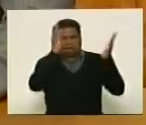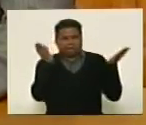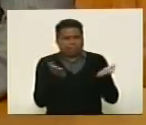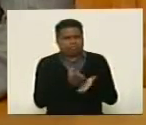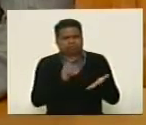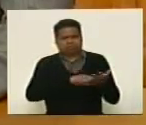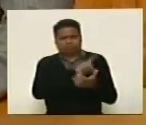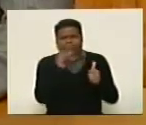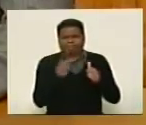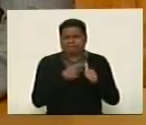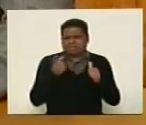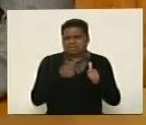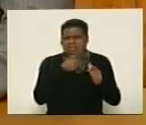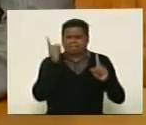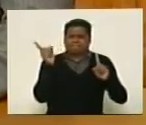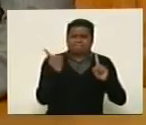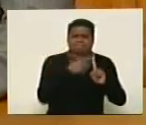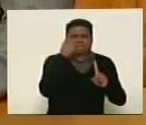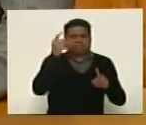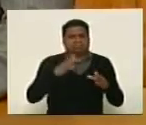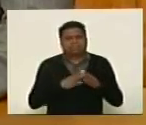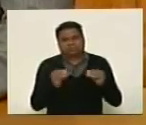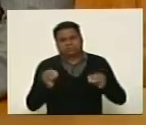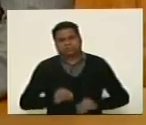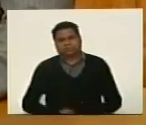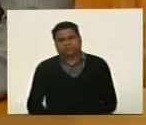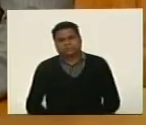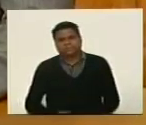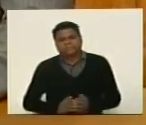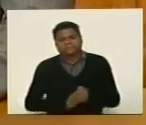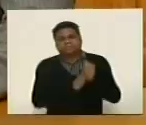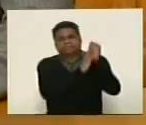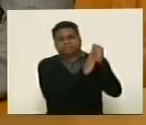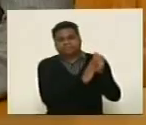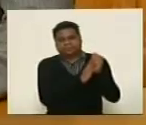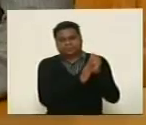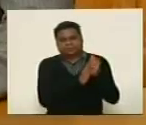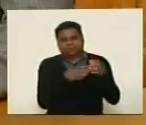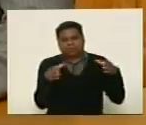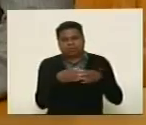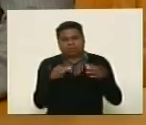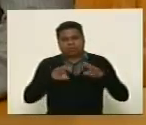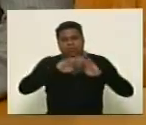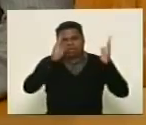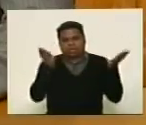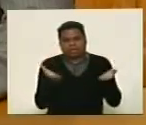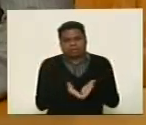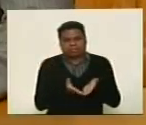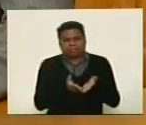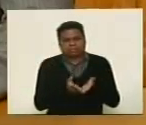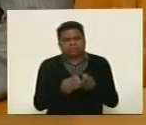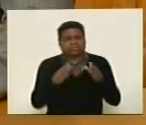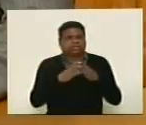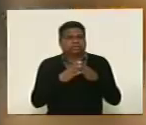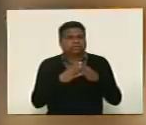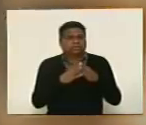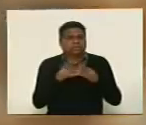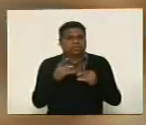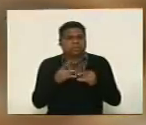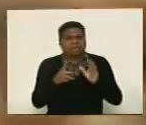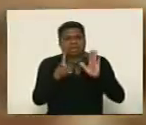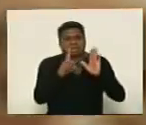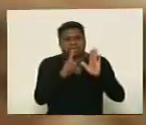en recursos estratégicos, liderando un movimiento mundial a favor de la democratización de la